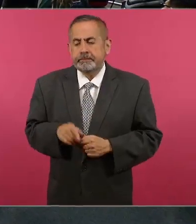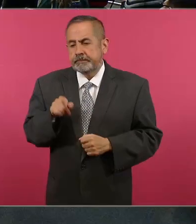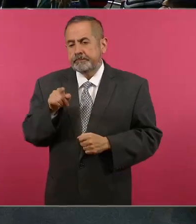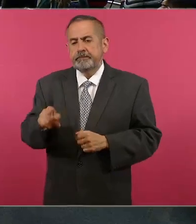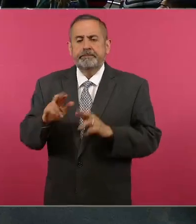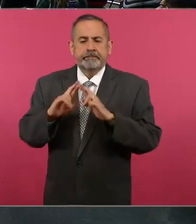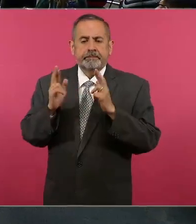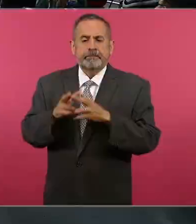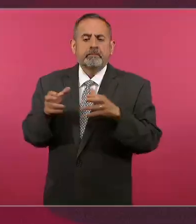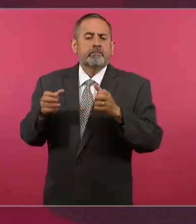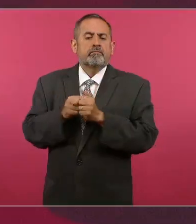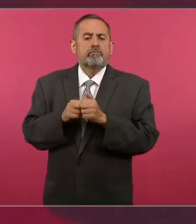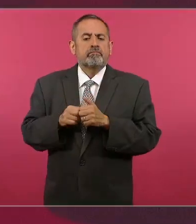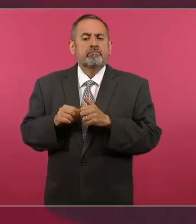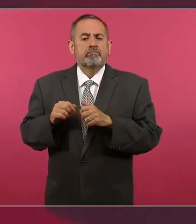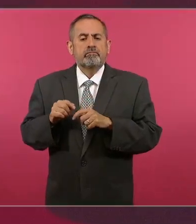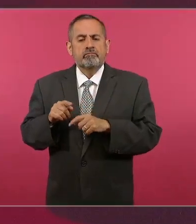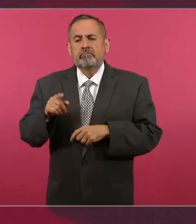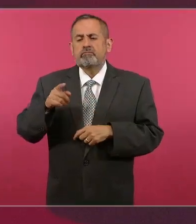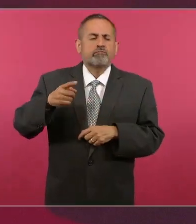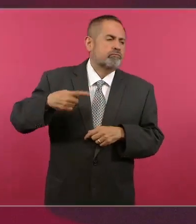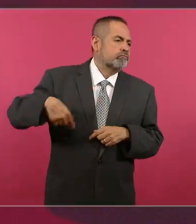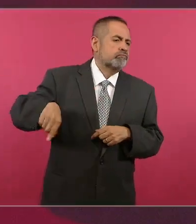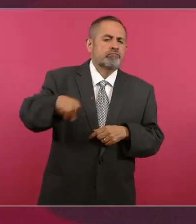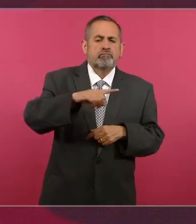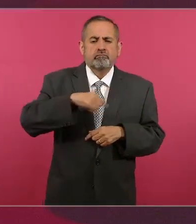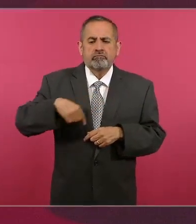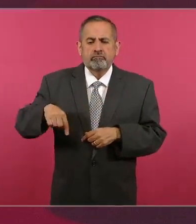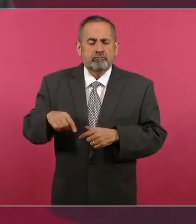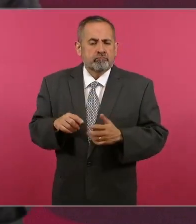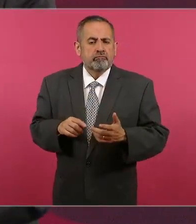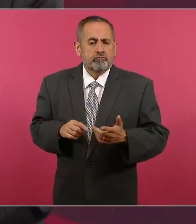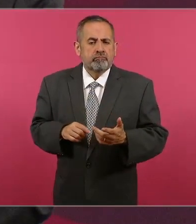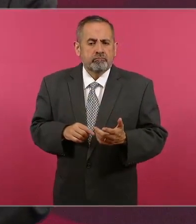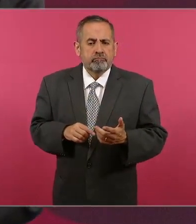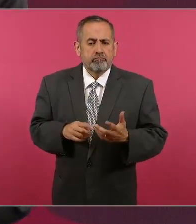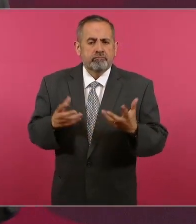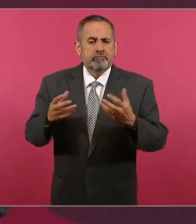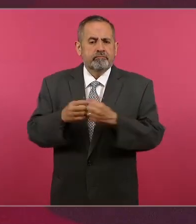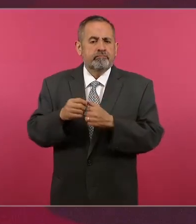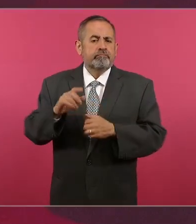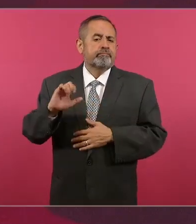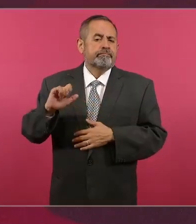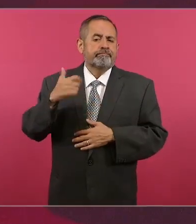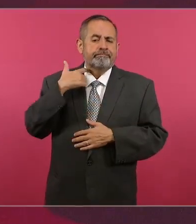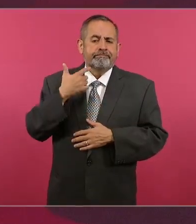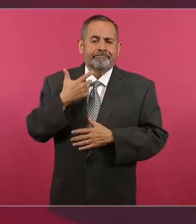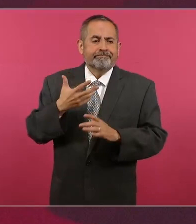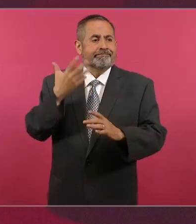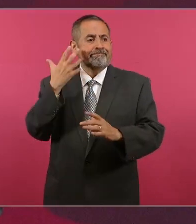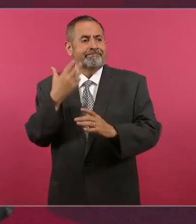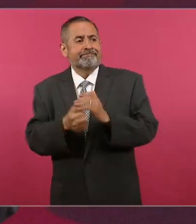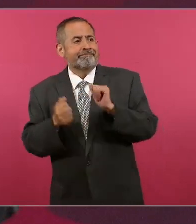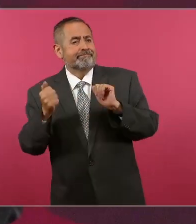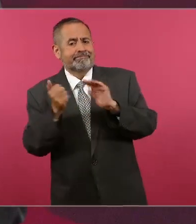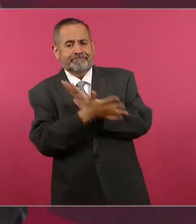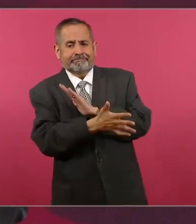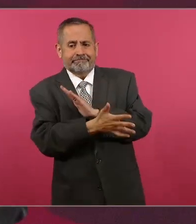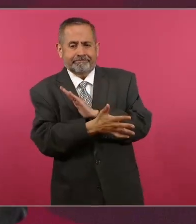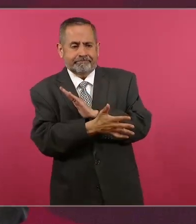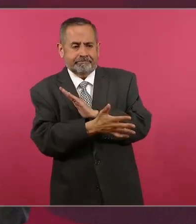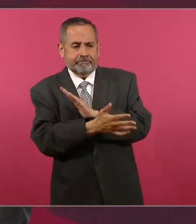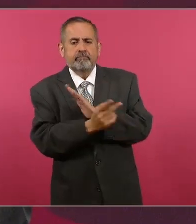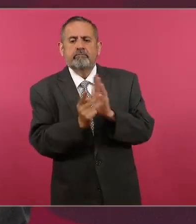reunión con todos los que estuvieron en el exilio en ese entonces, que viven ya